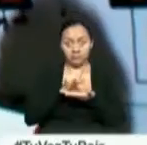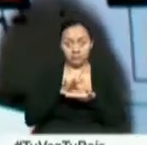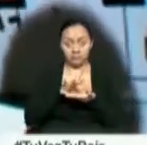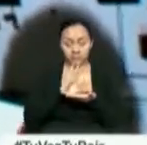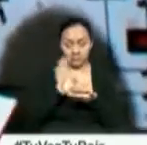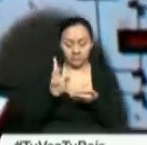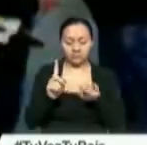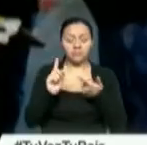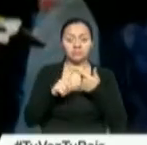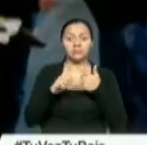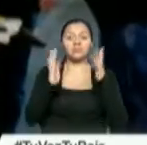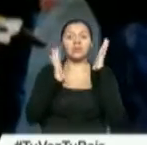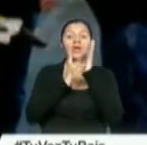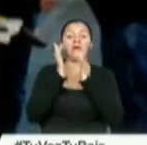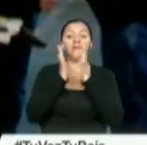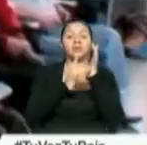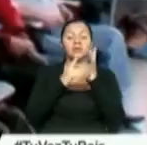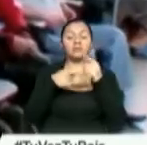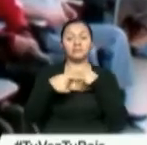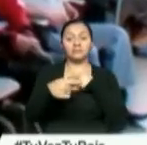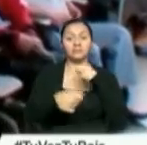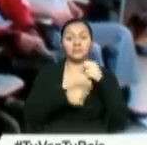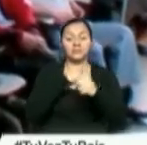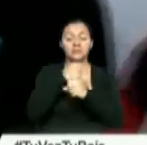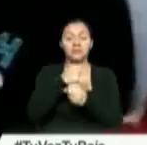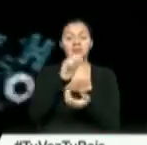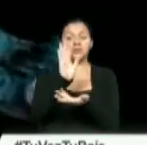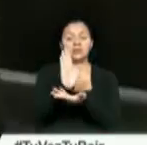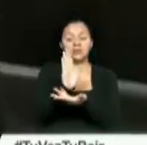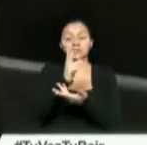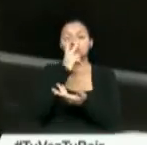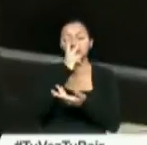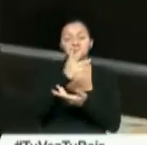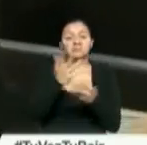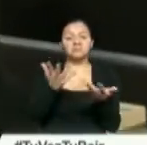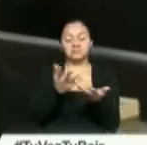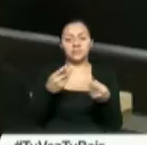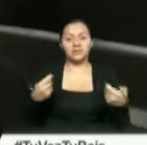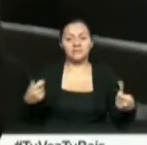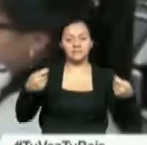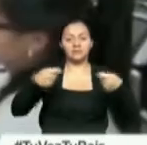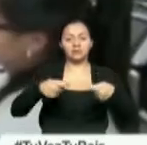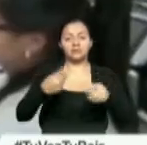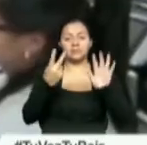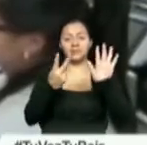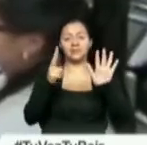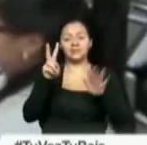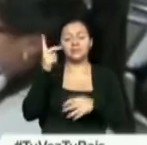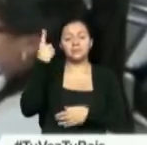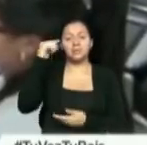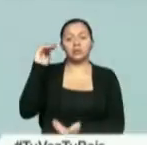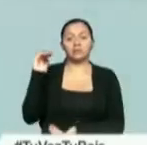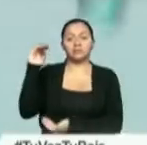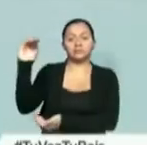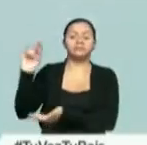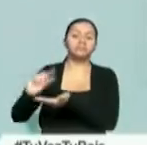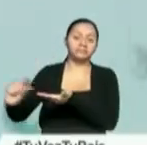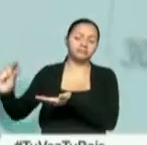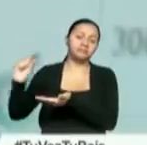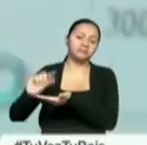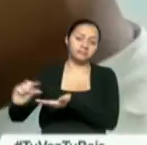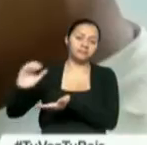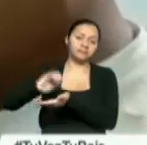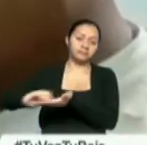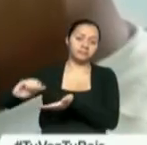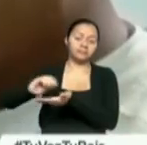desde abril de este año el instituto ecuatoriano de seguridad social iess ha invertido 27 millones de dólares por concepto de seguro de